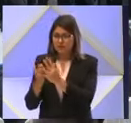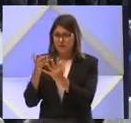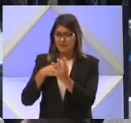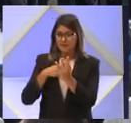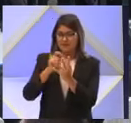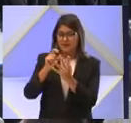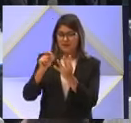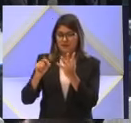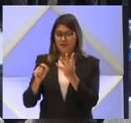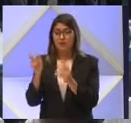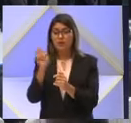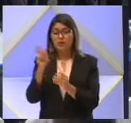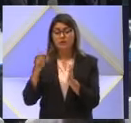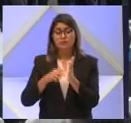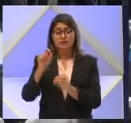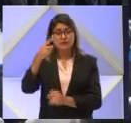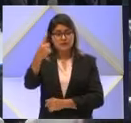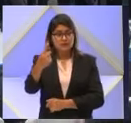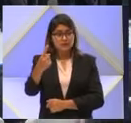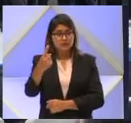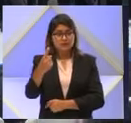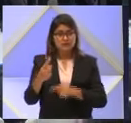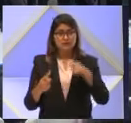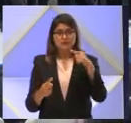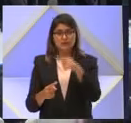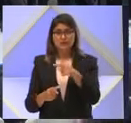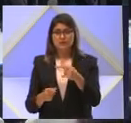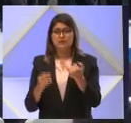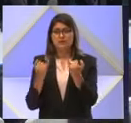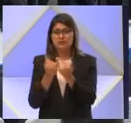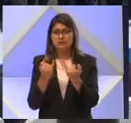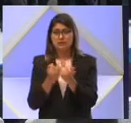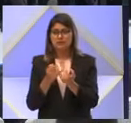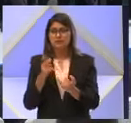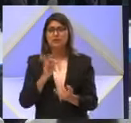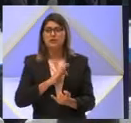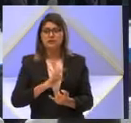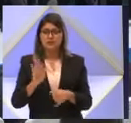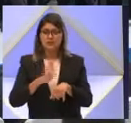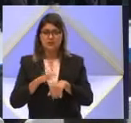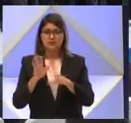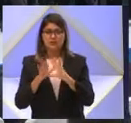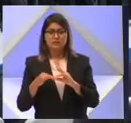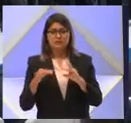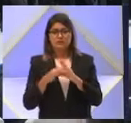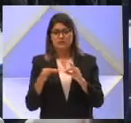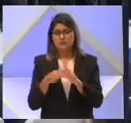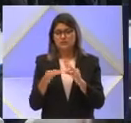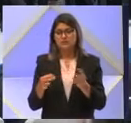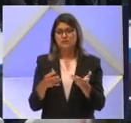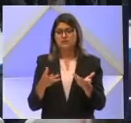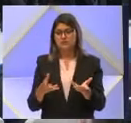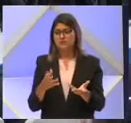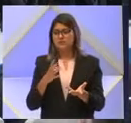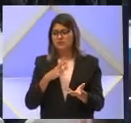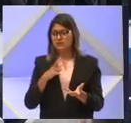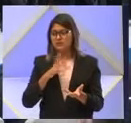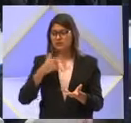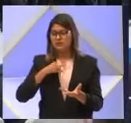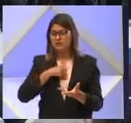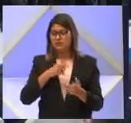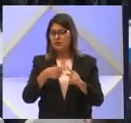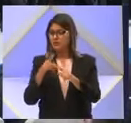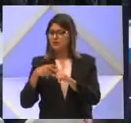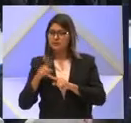con la sociedad de la danza que se llama astrobotic con la que también la red espacial mexicana tiene un convenio porque somos agencias